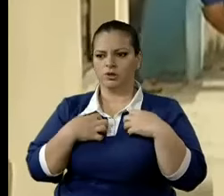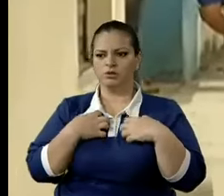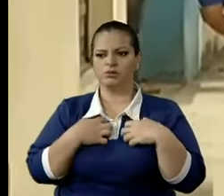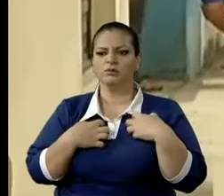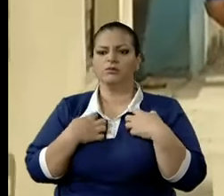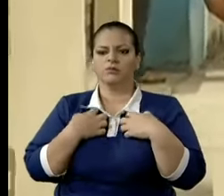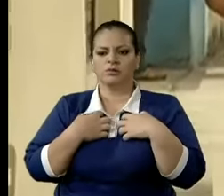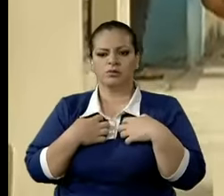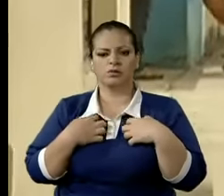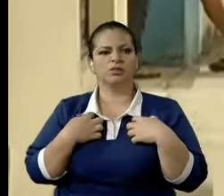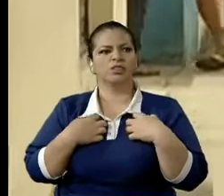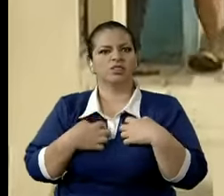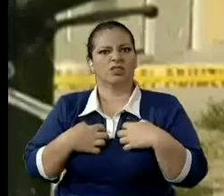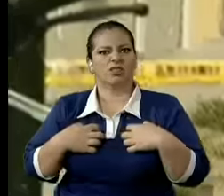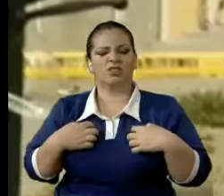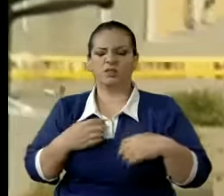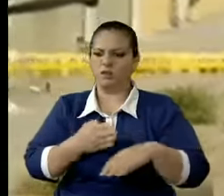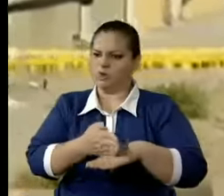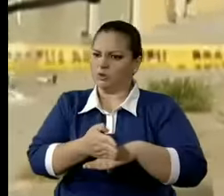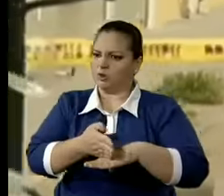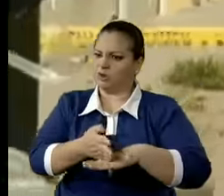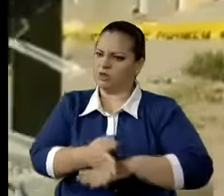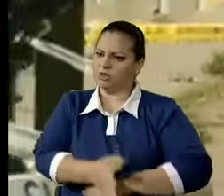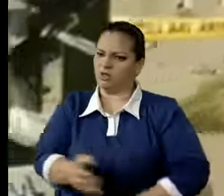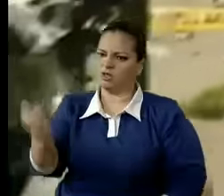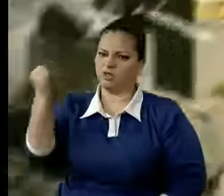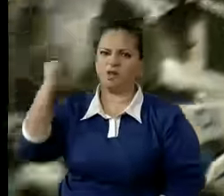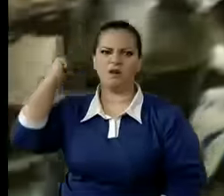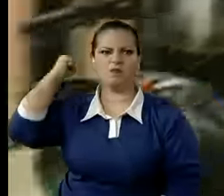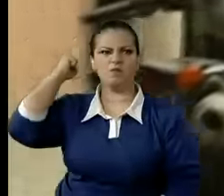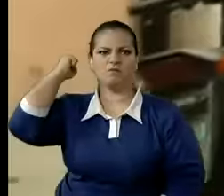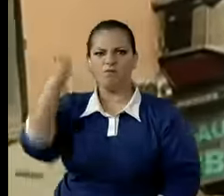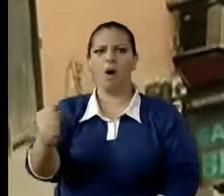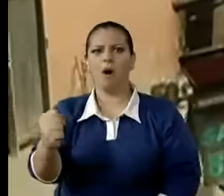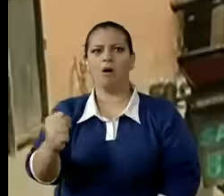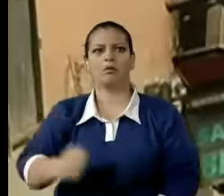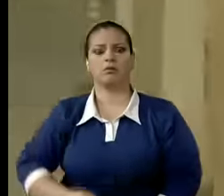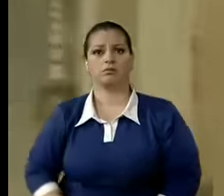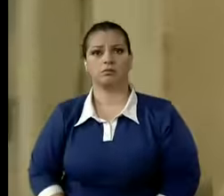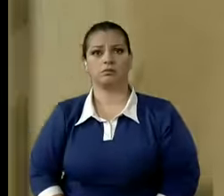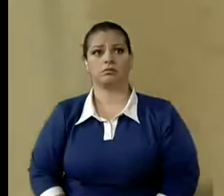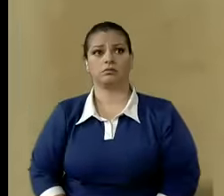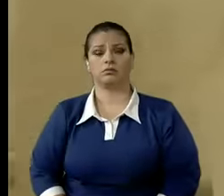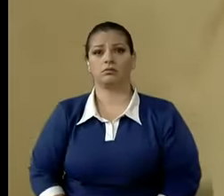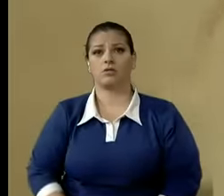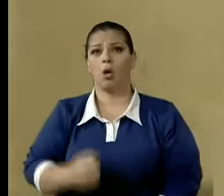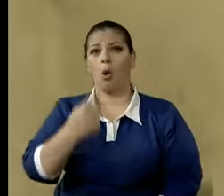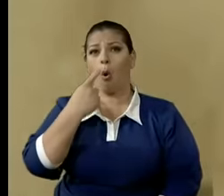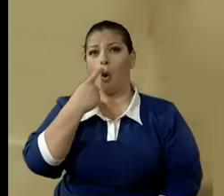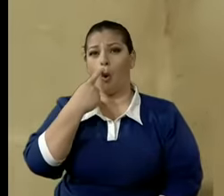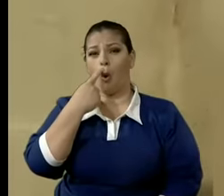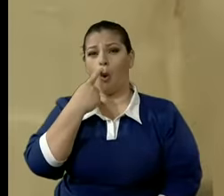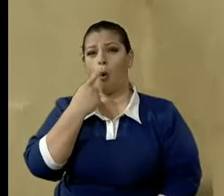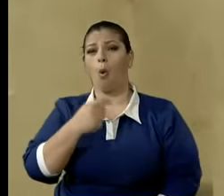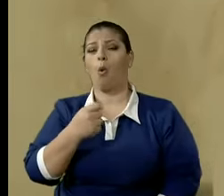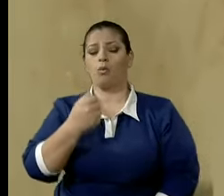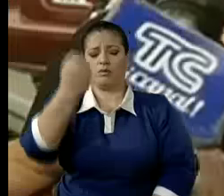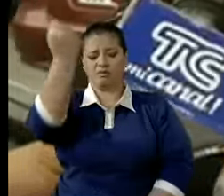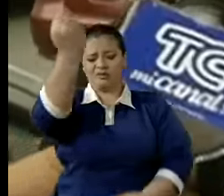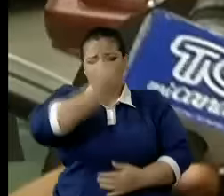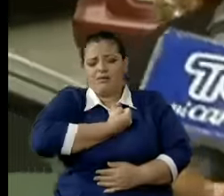después, afirman los moradores, vieron a la víctima que salió caminando en busca de ayuda, pero se desmayó dos cuadras más